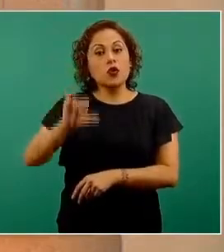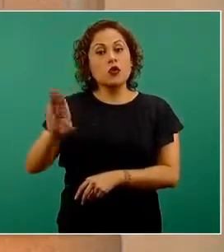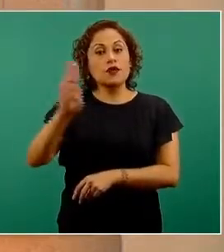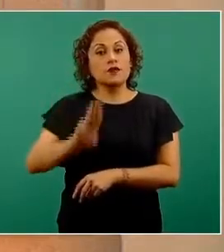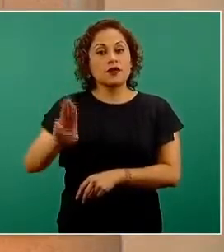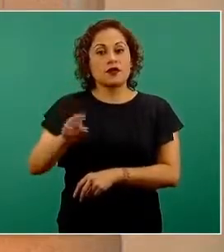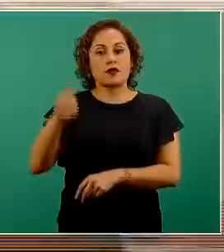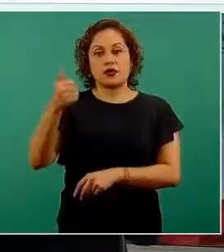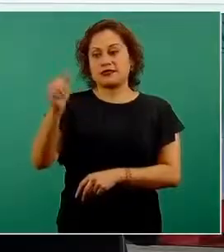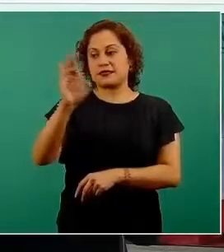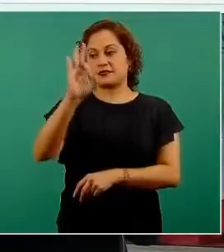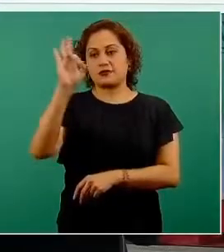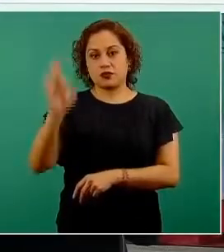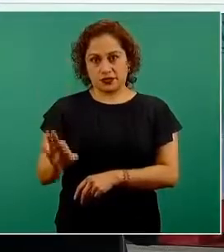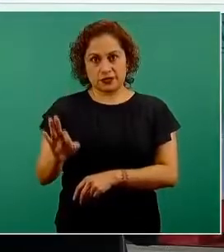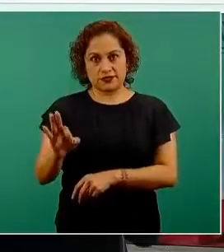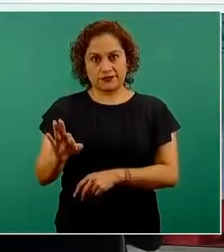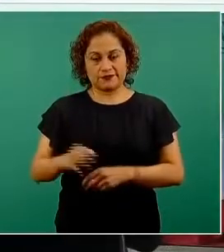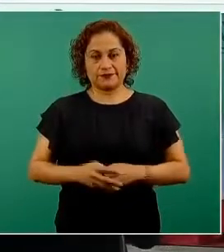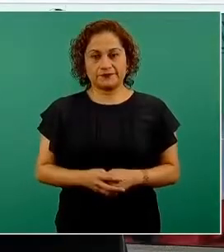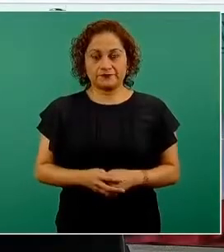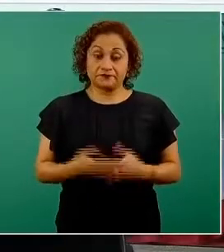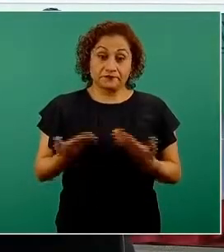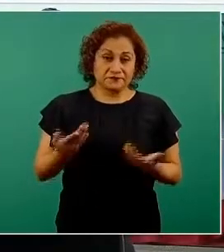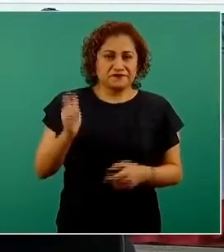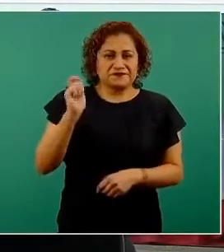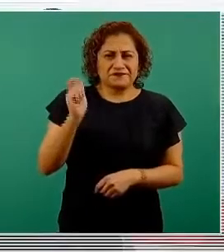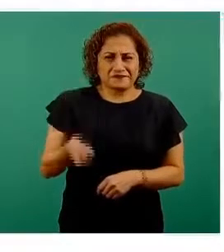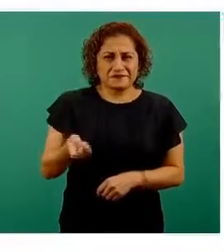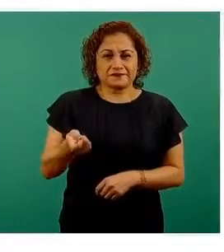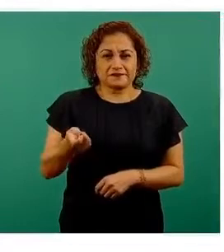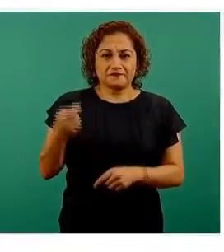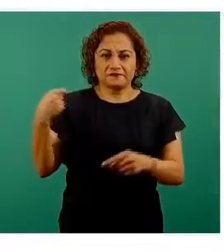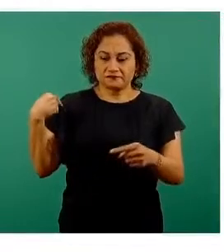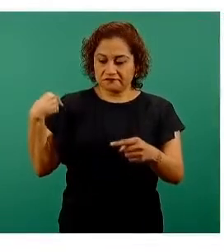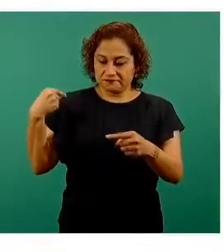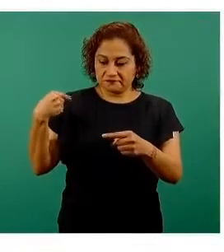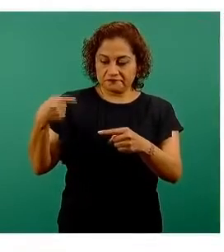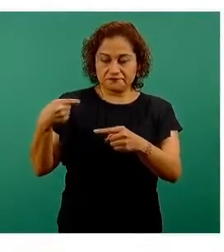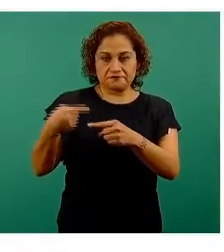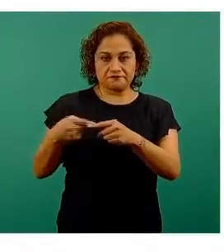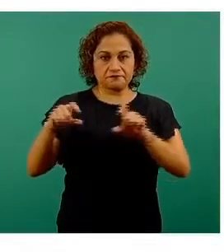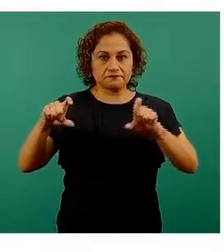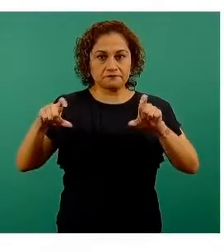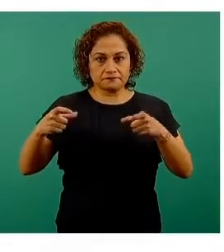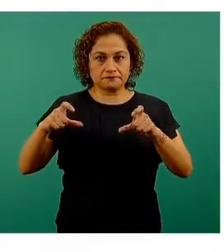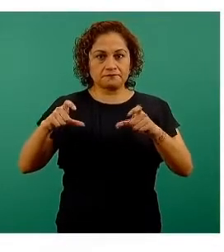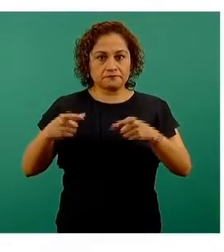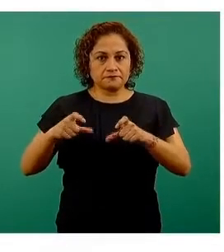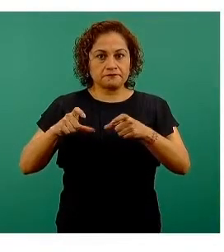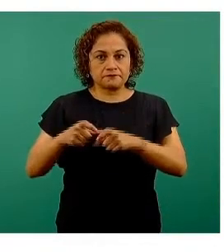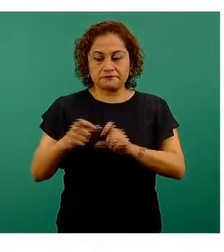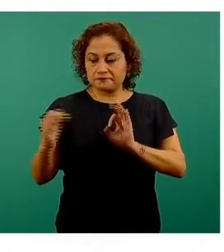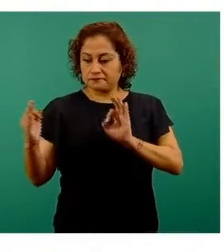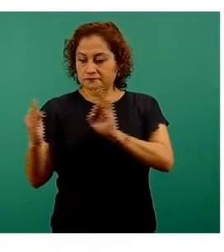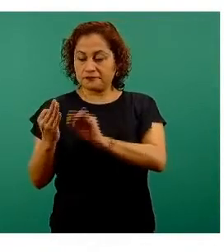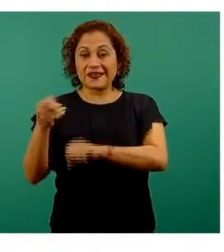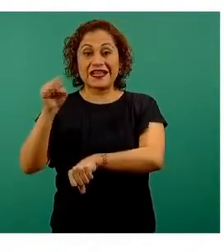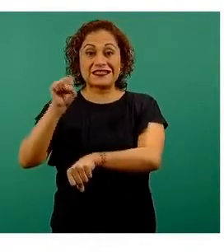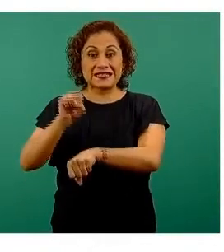menos 6%, y obviamente este comportamiento lleva más bien a que podamos terminar las semanas cercas o